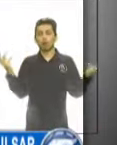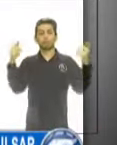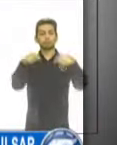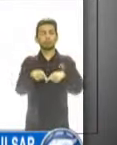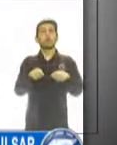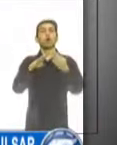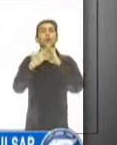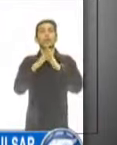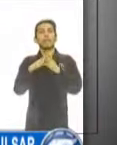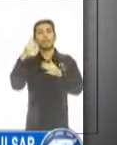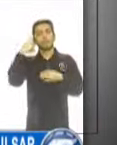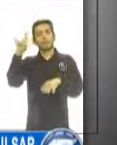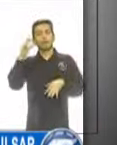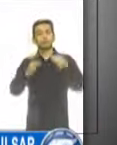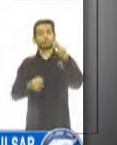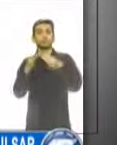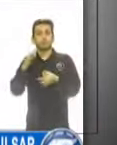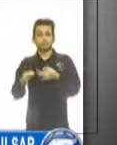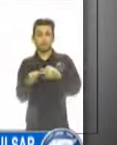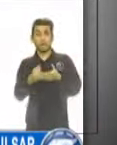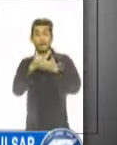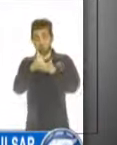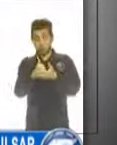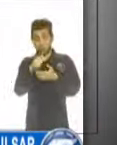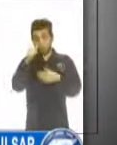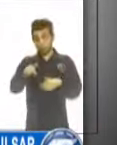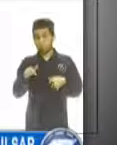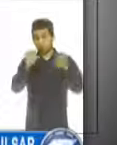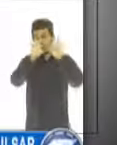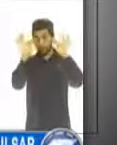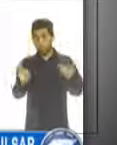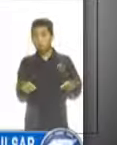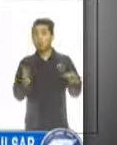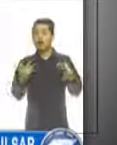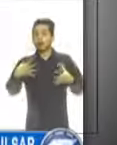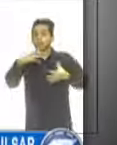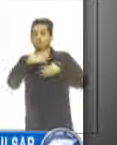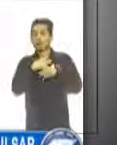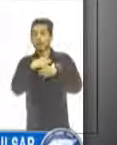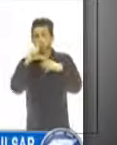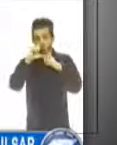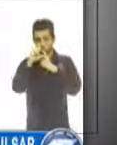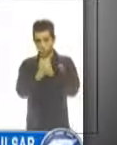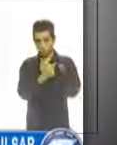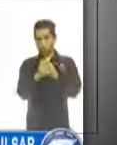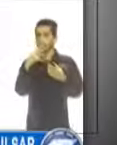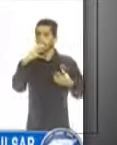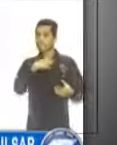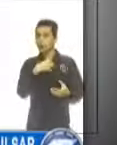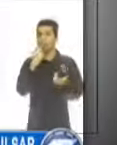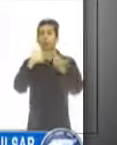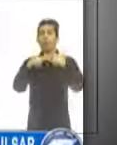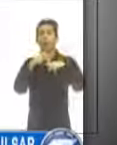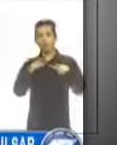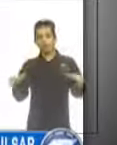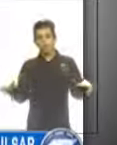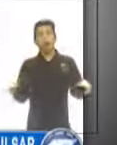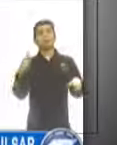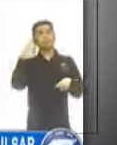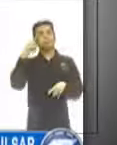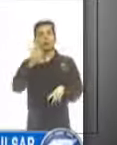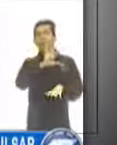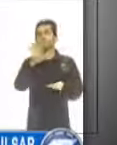justicia, promoviendo y fortaleciendo de esta manera la pertinencia cultural y lingüística en los servicios que brinda la